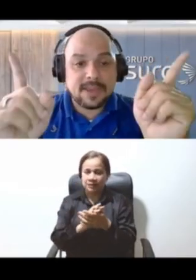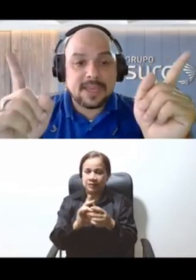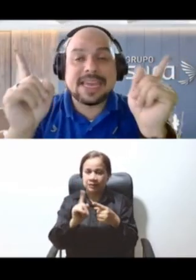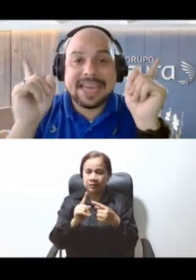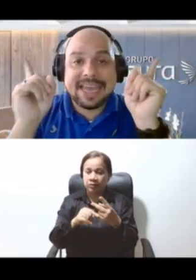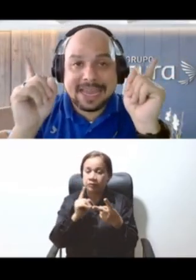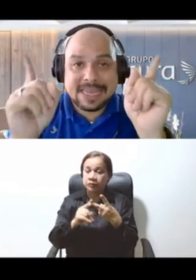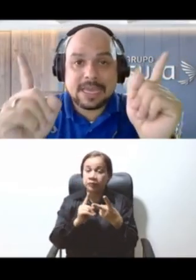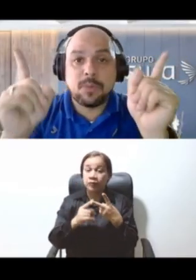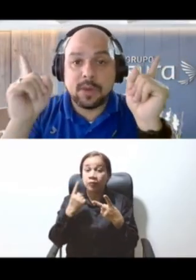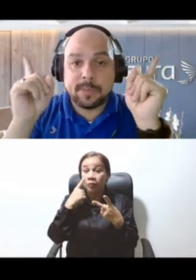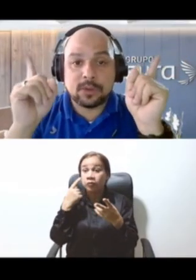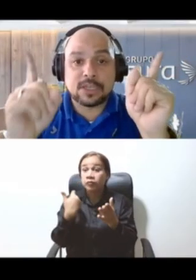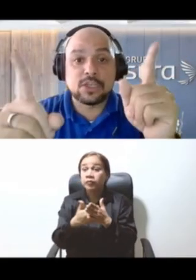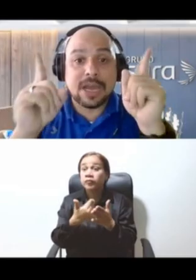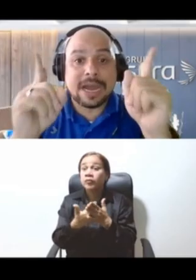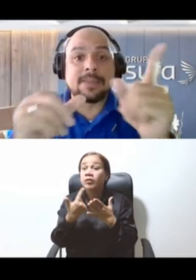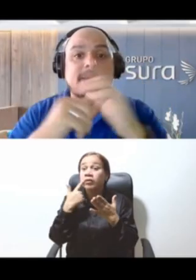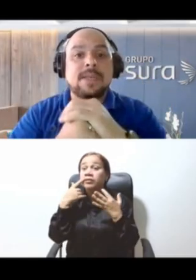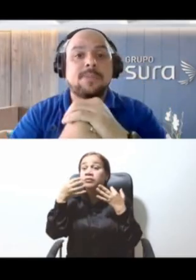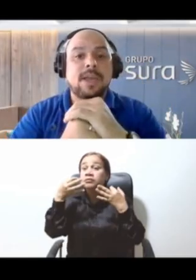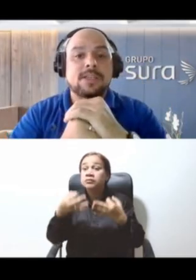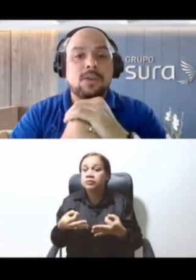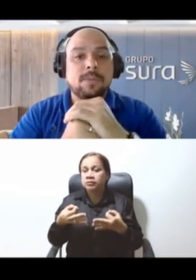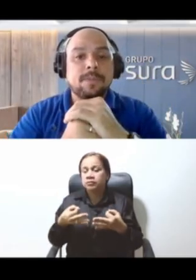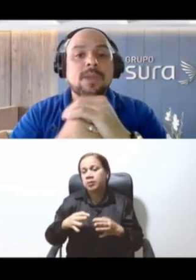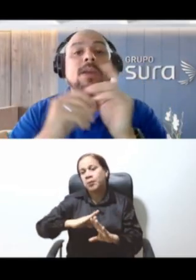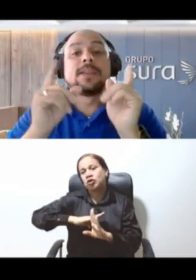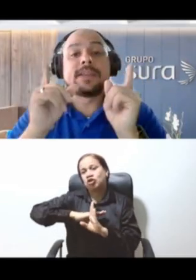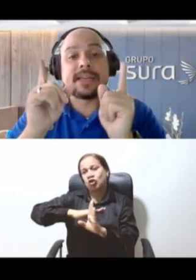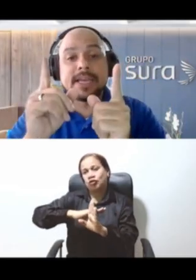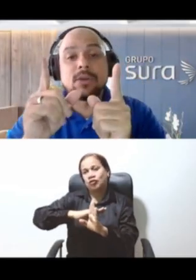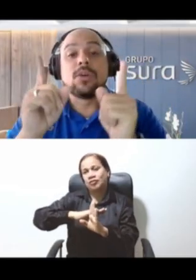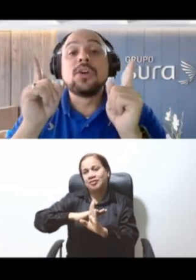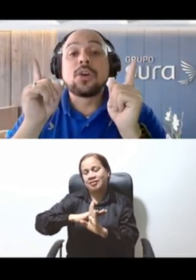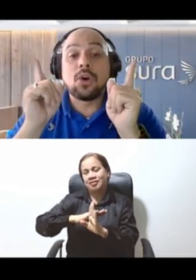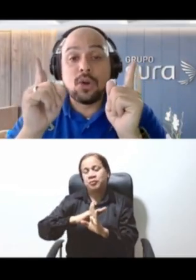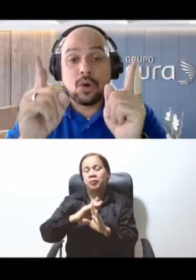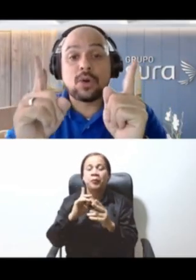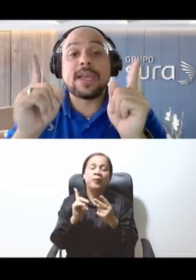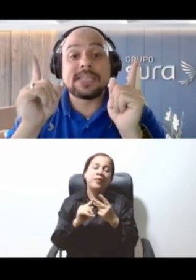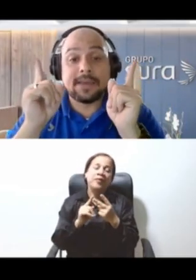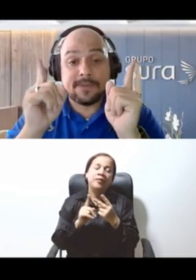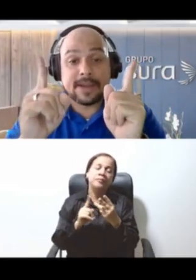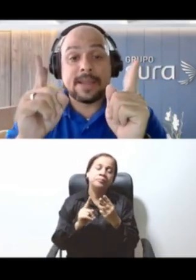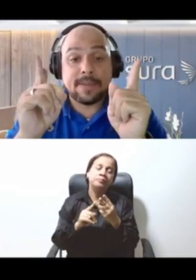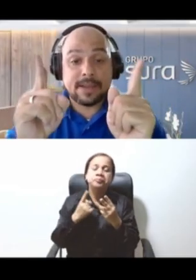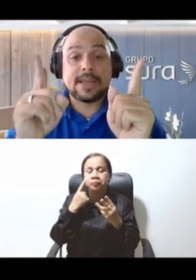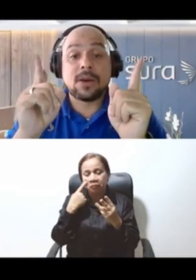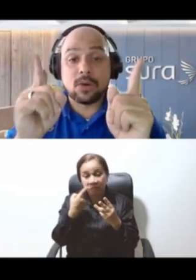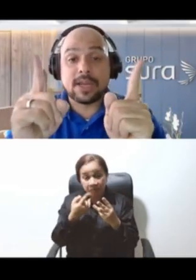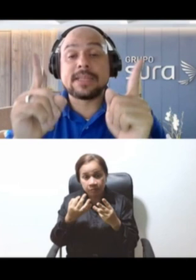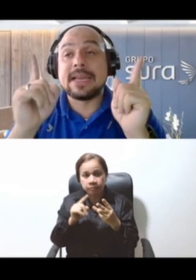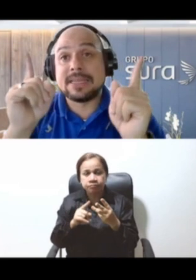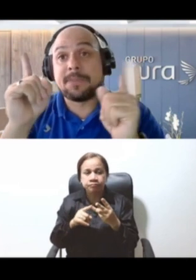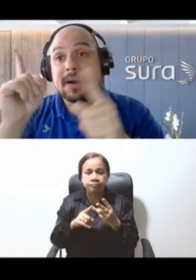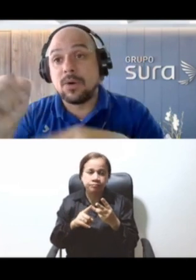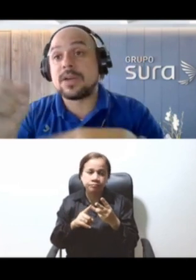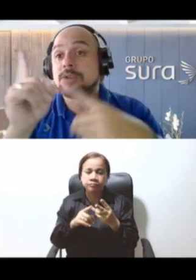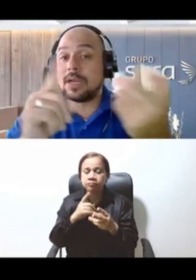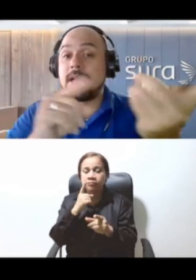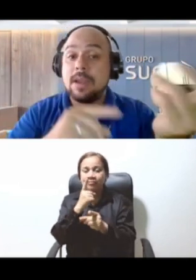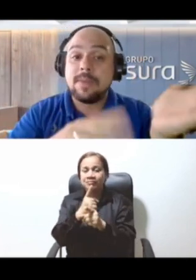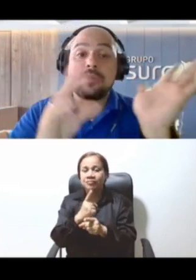paso, verifique el equipo de protección antes de ponérselo. Tercero, colóquese de manera correcta